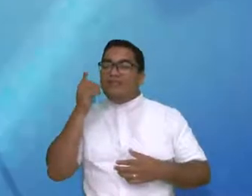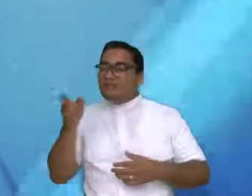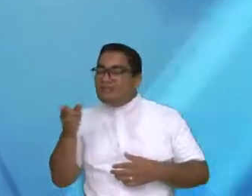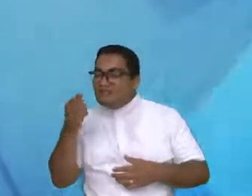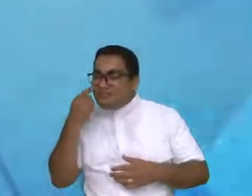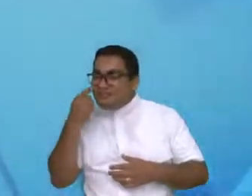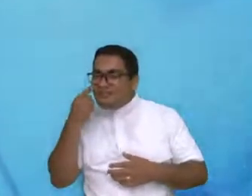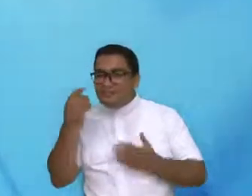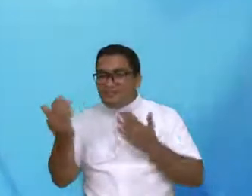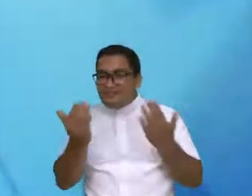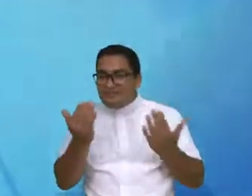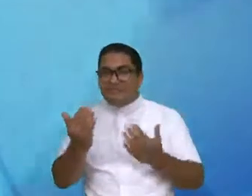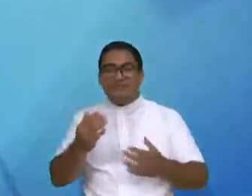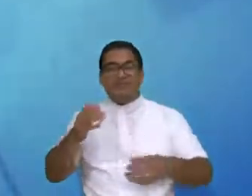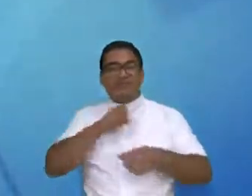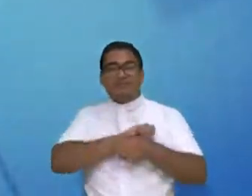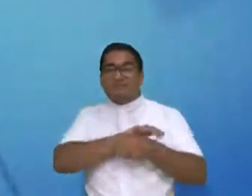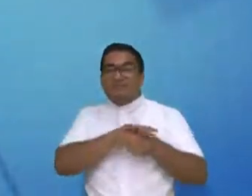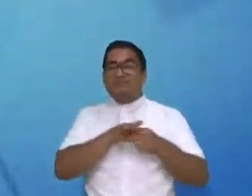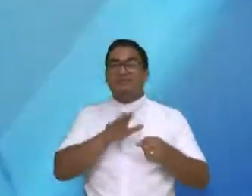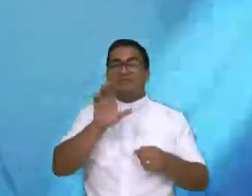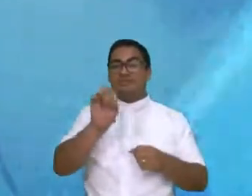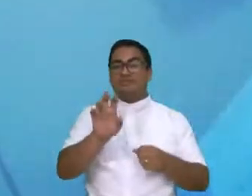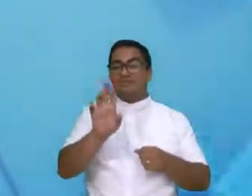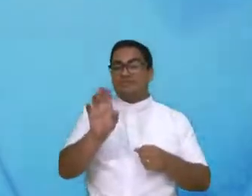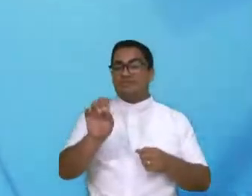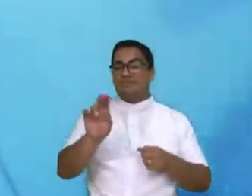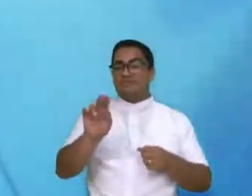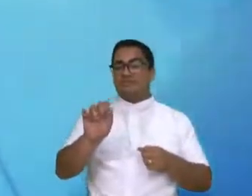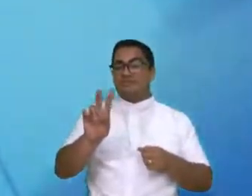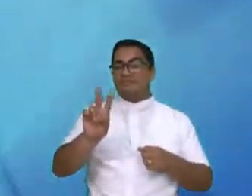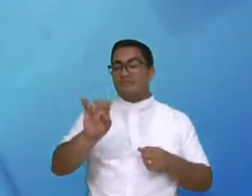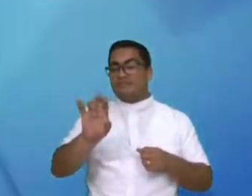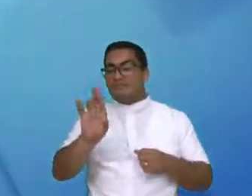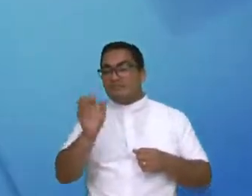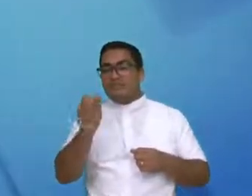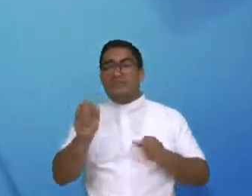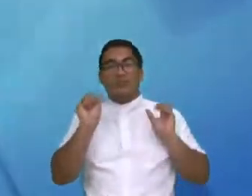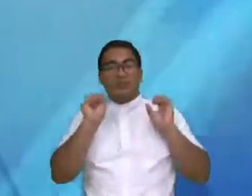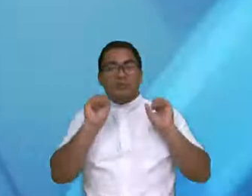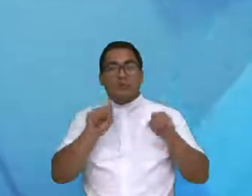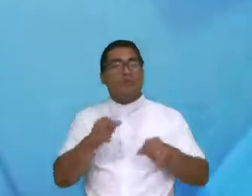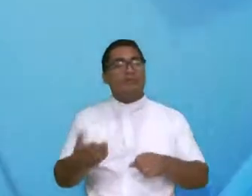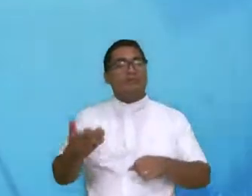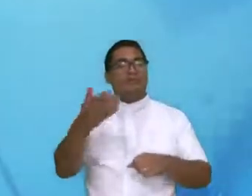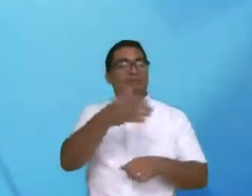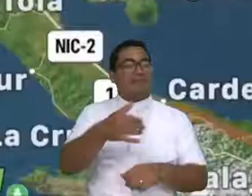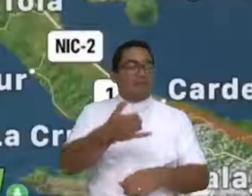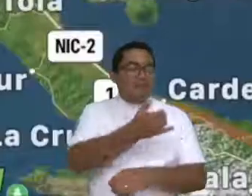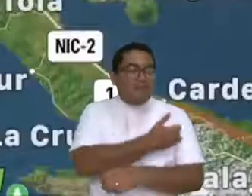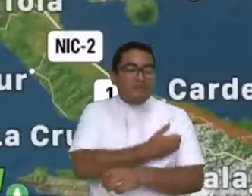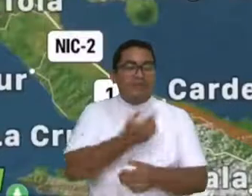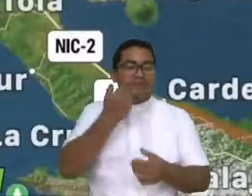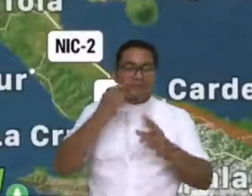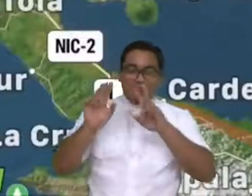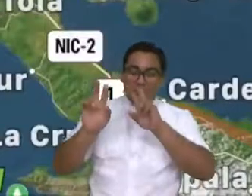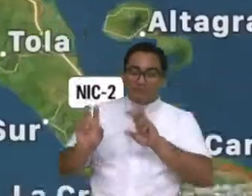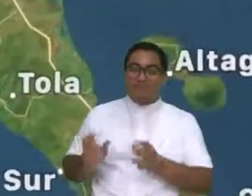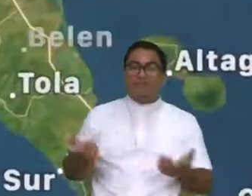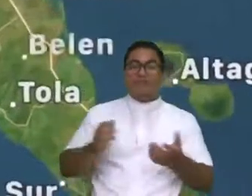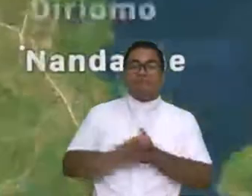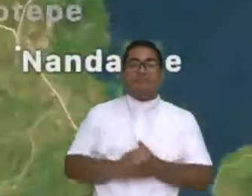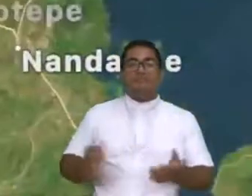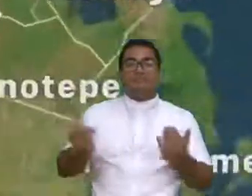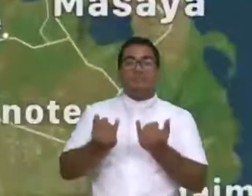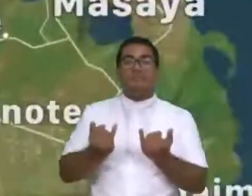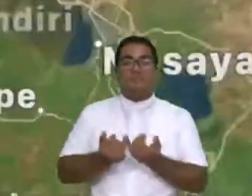sintomatología que tenga nexo epidemiológico pueden ir a una unidad de salud para estudio y seguimiento. Igualmente